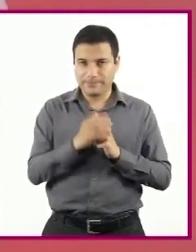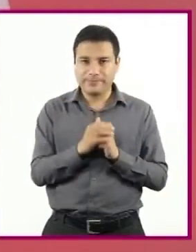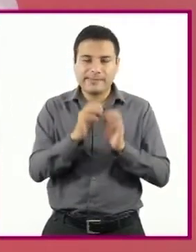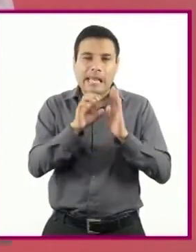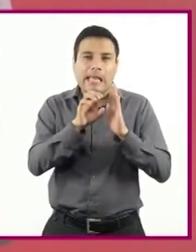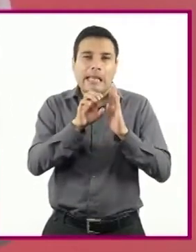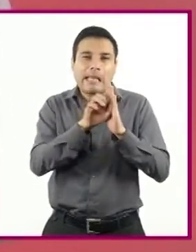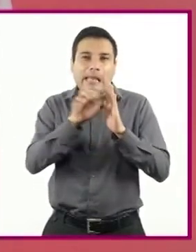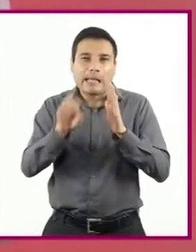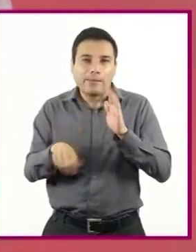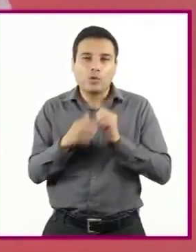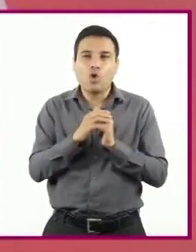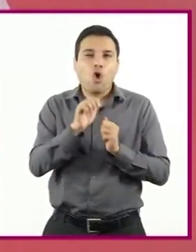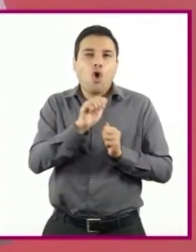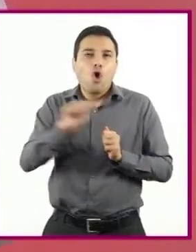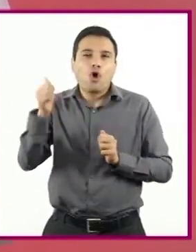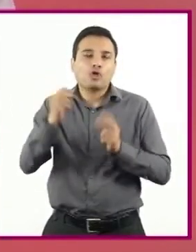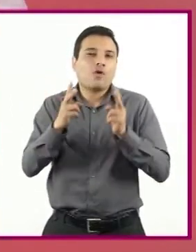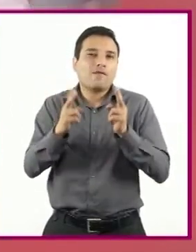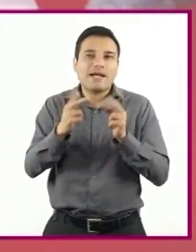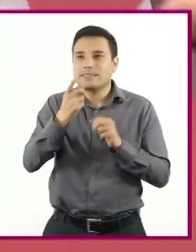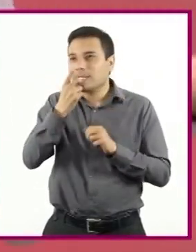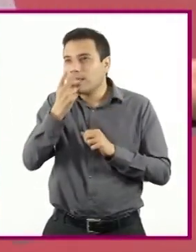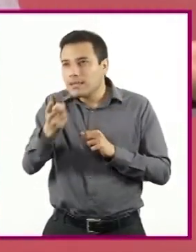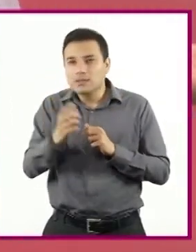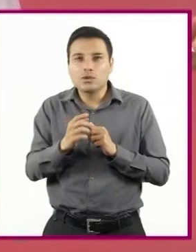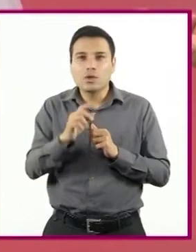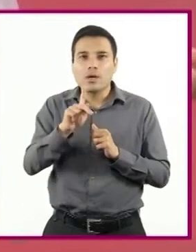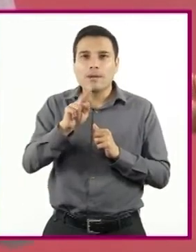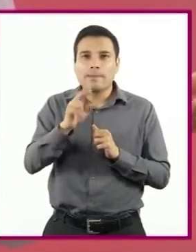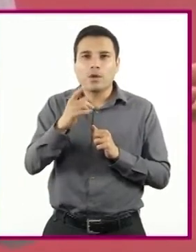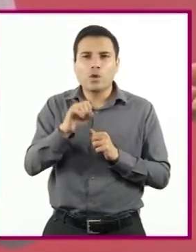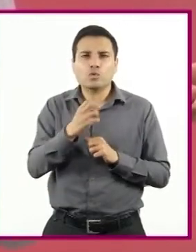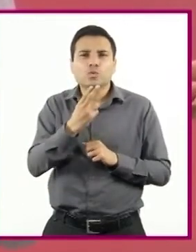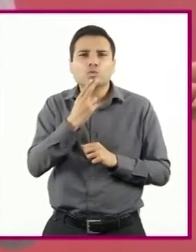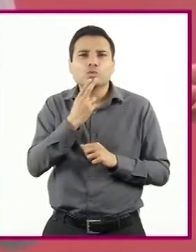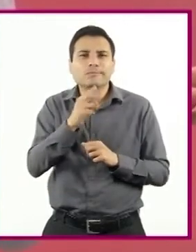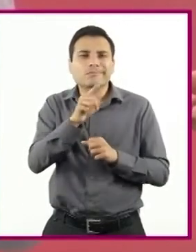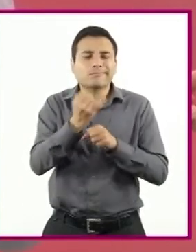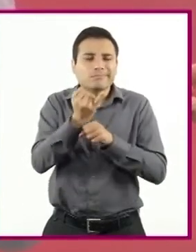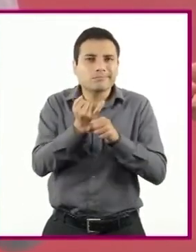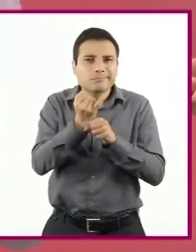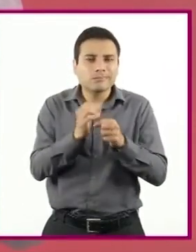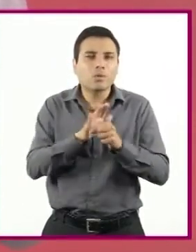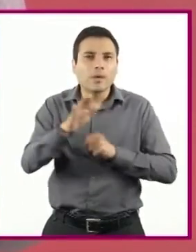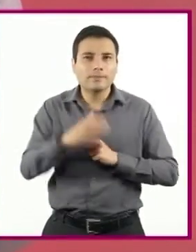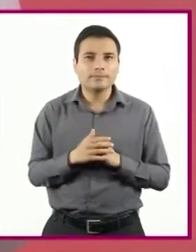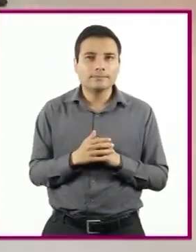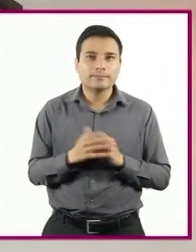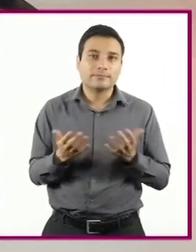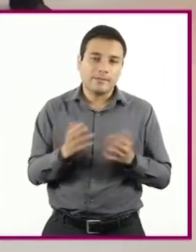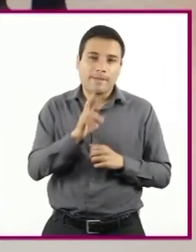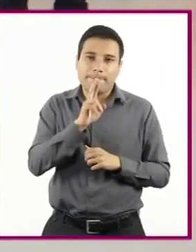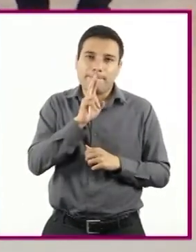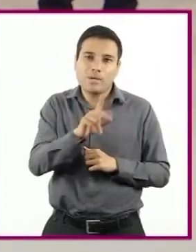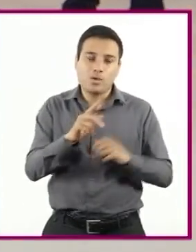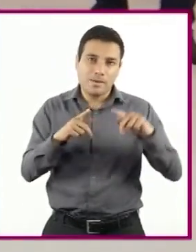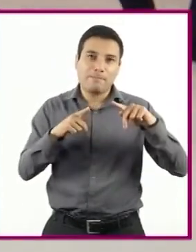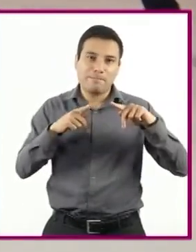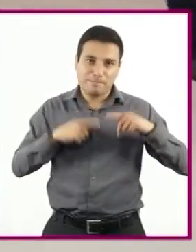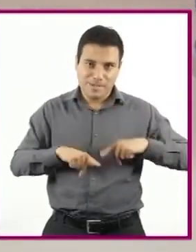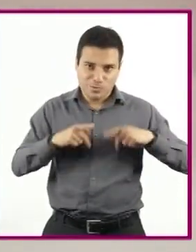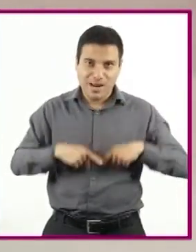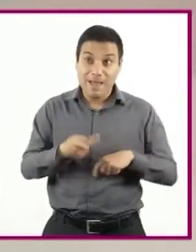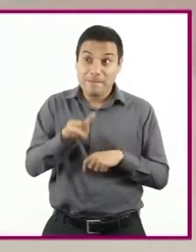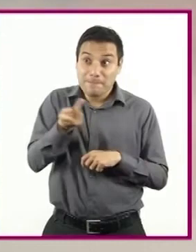quisieran buscar otros refranes, dichos y pregones, ¿qué fuentes orales consultarían? La fuente más directa sería preguntar a otras personas